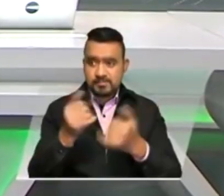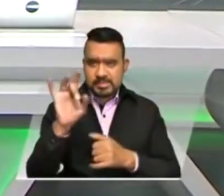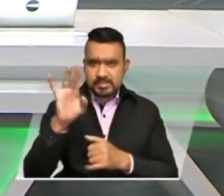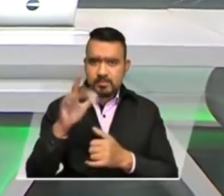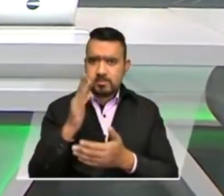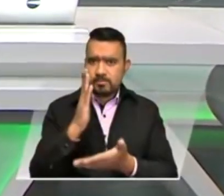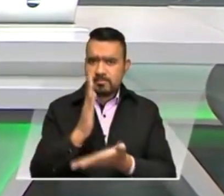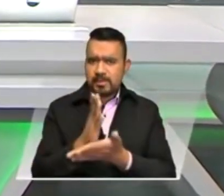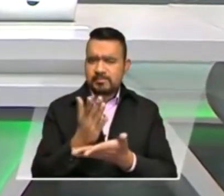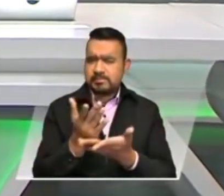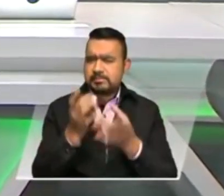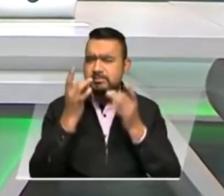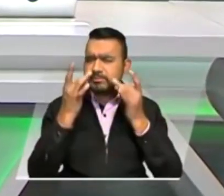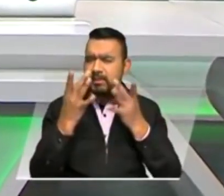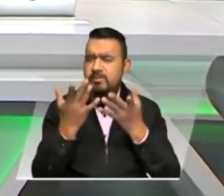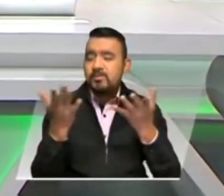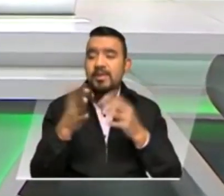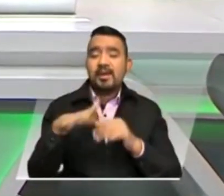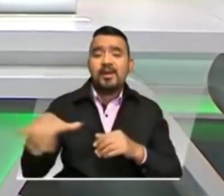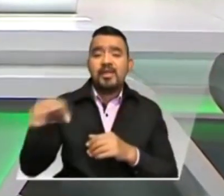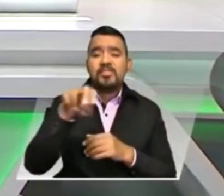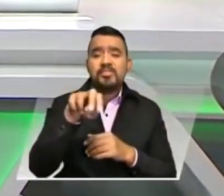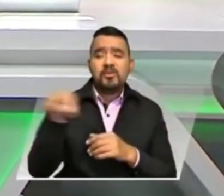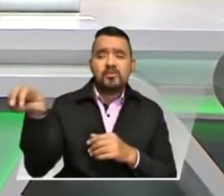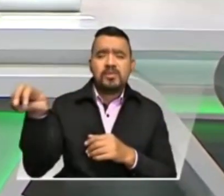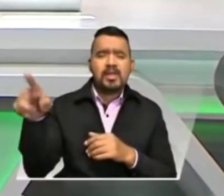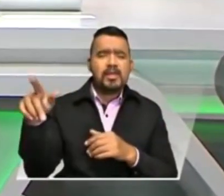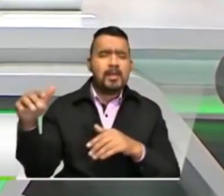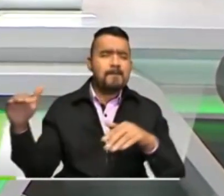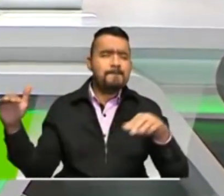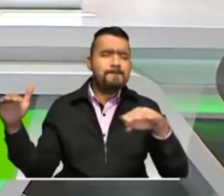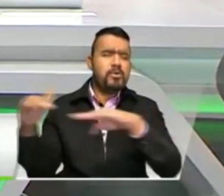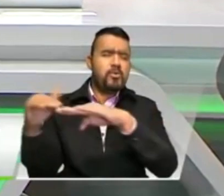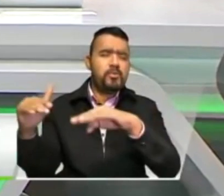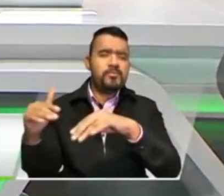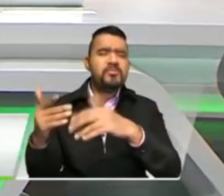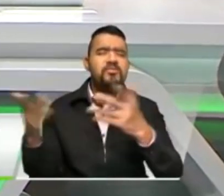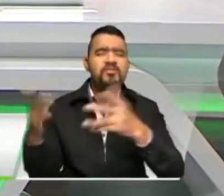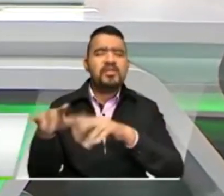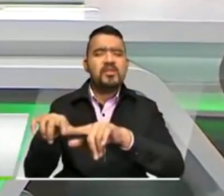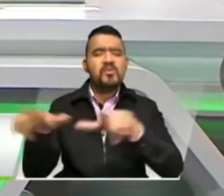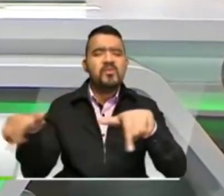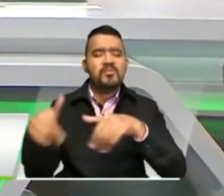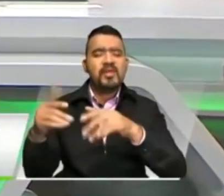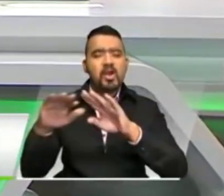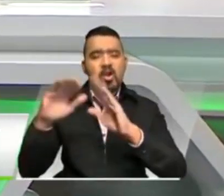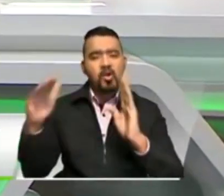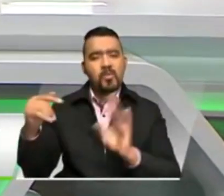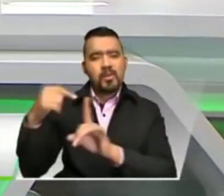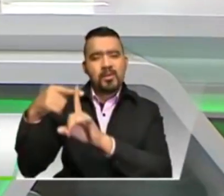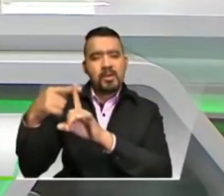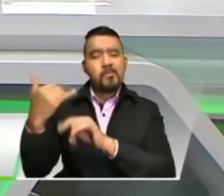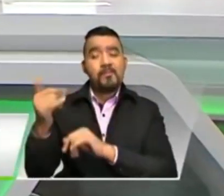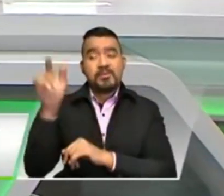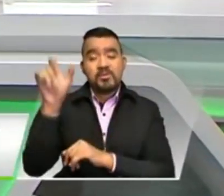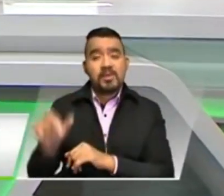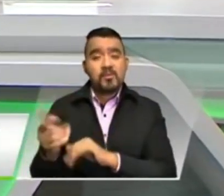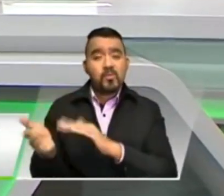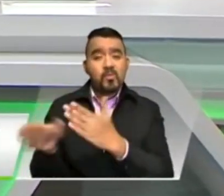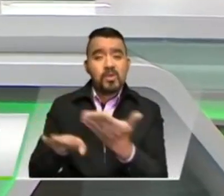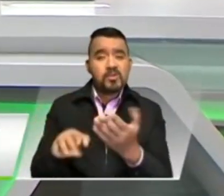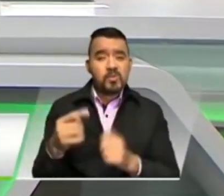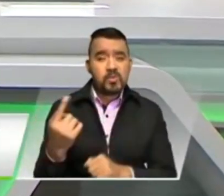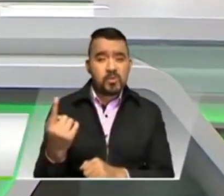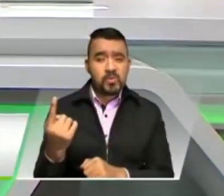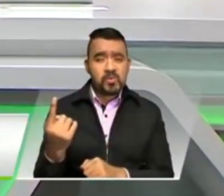Un accidente de tránsito que se registró en el norte del Valle de Aburrá, exactamente en el municipio de Copacabana. Una persona falleció en el lugar